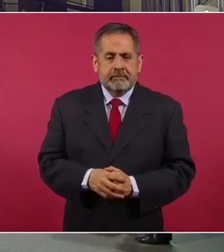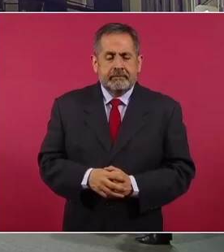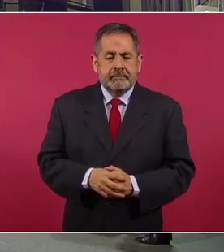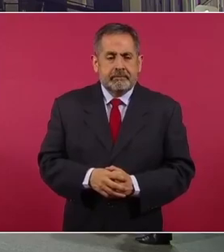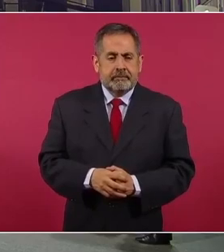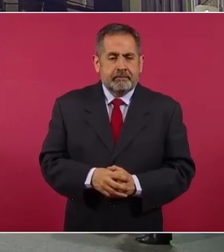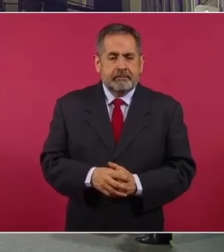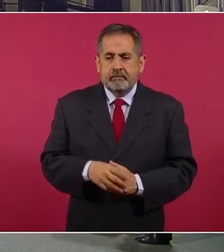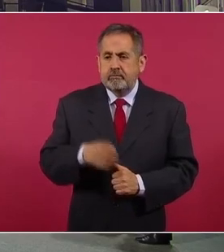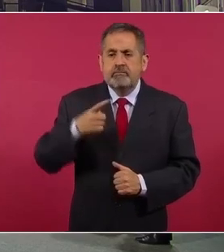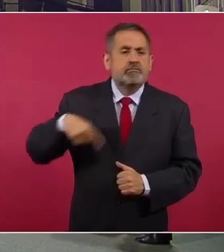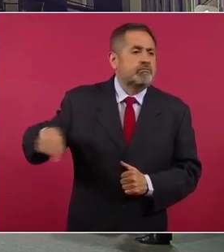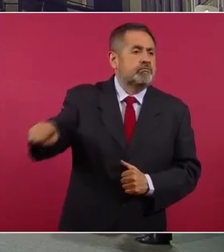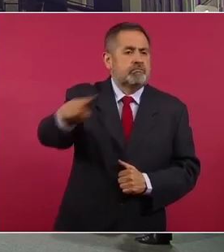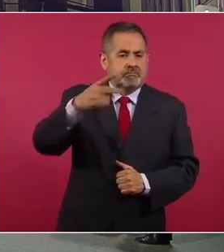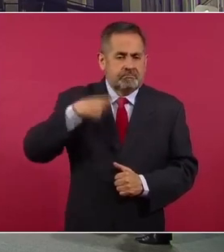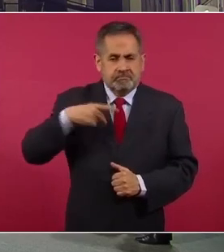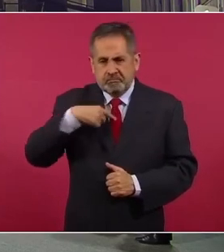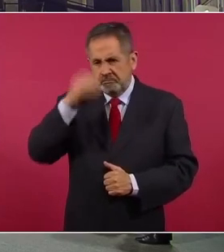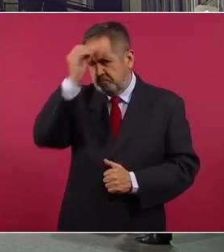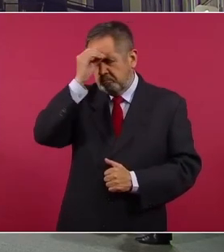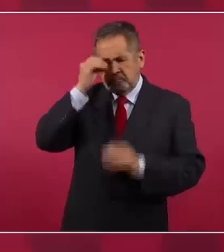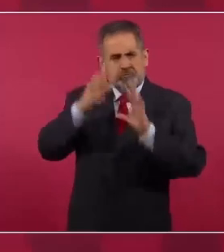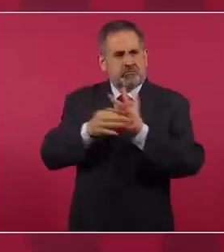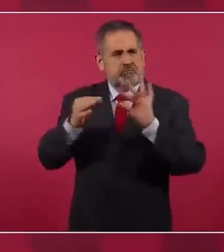de la opinión pública